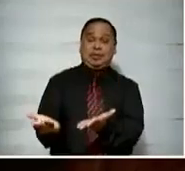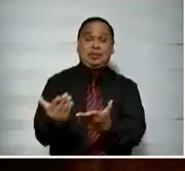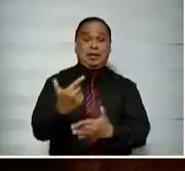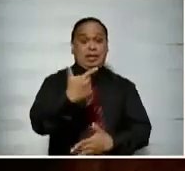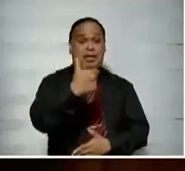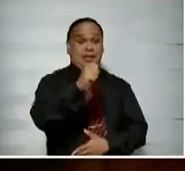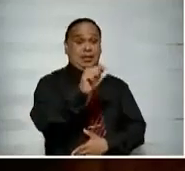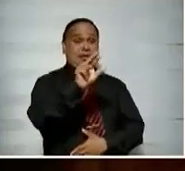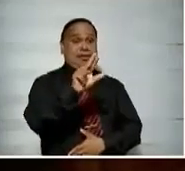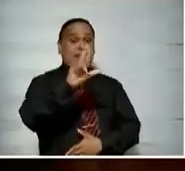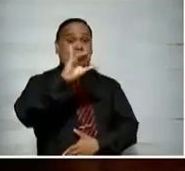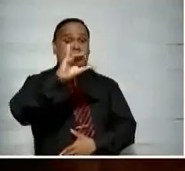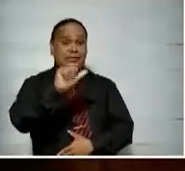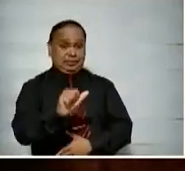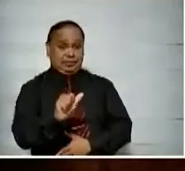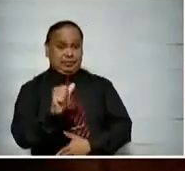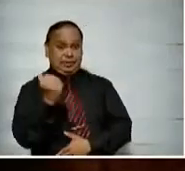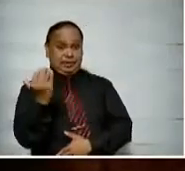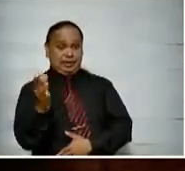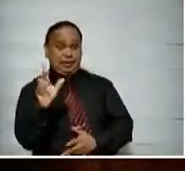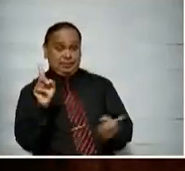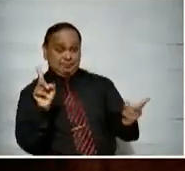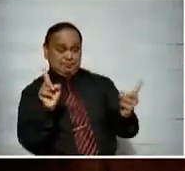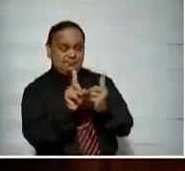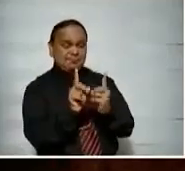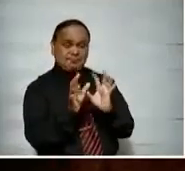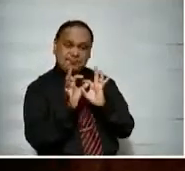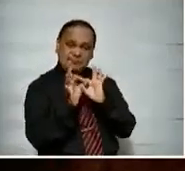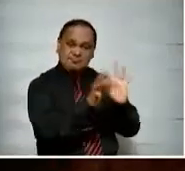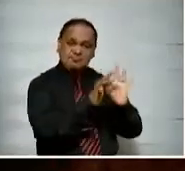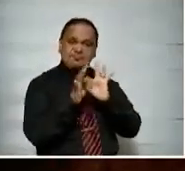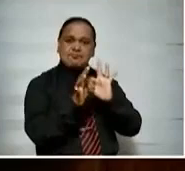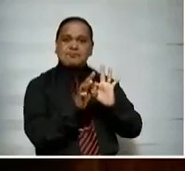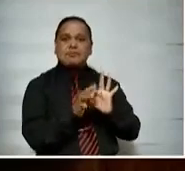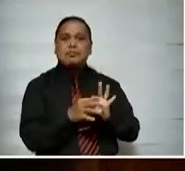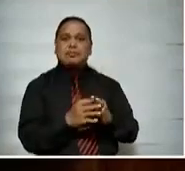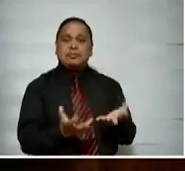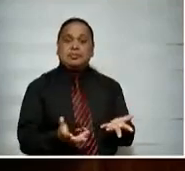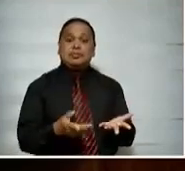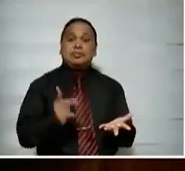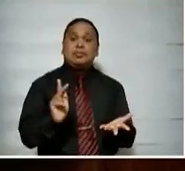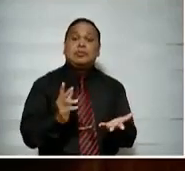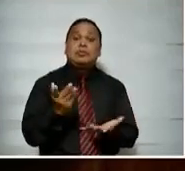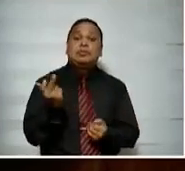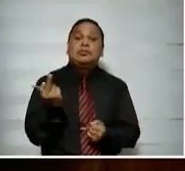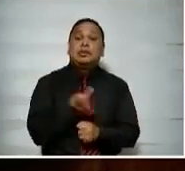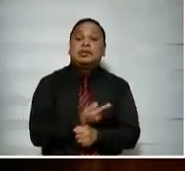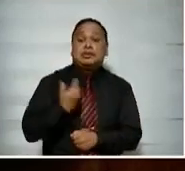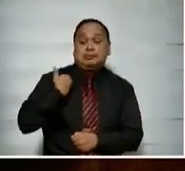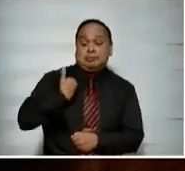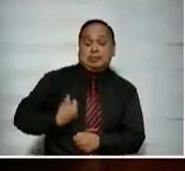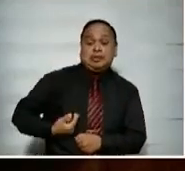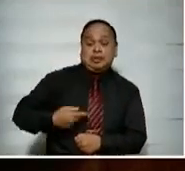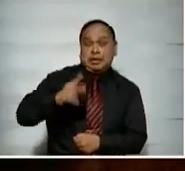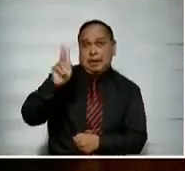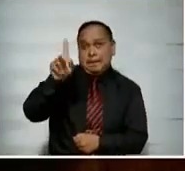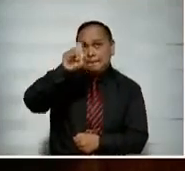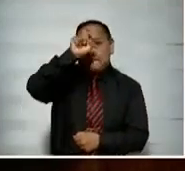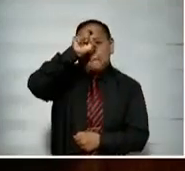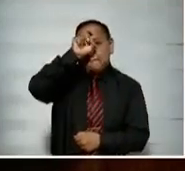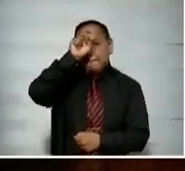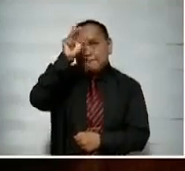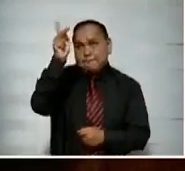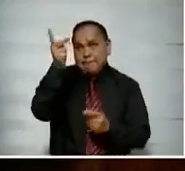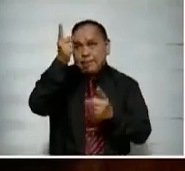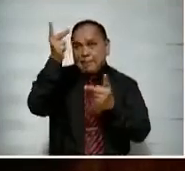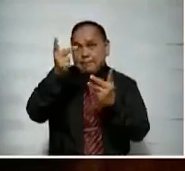Luna, pues había una complicidad o qué había. No, yo ahora ya me pregunto muchas cosas. No era solo cumplir con la